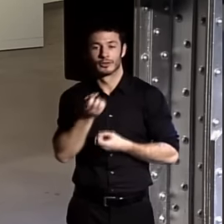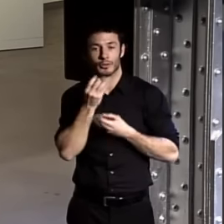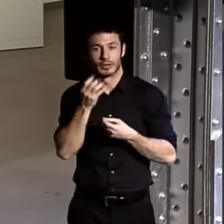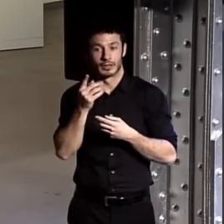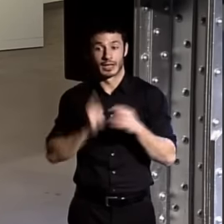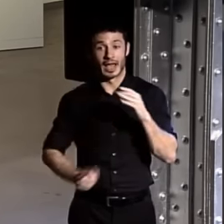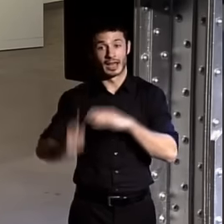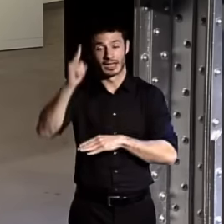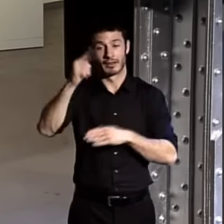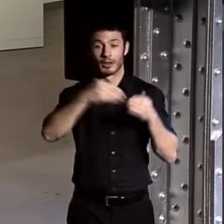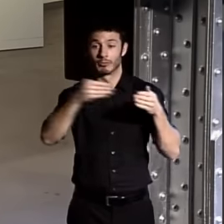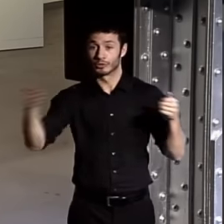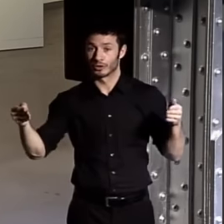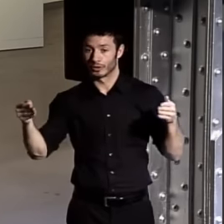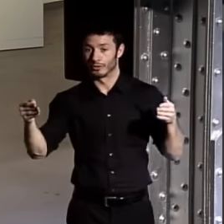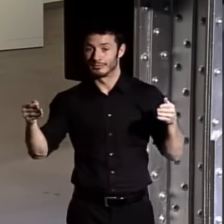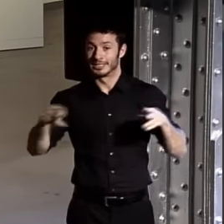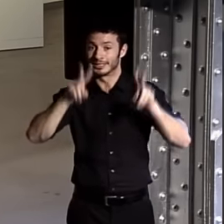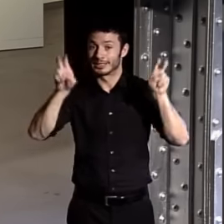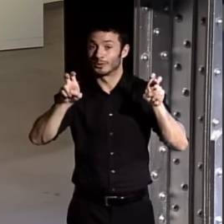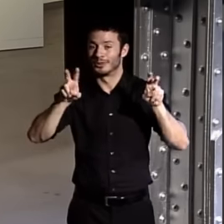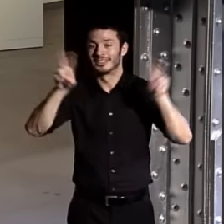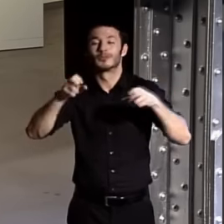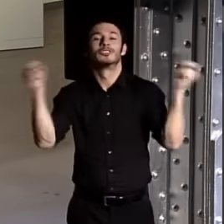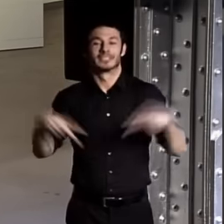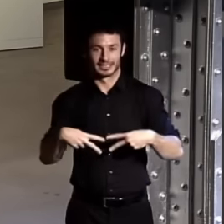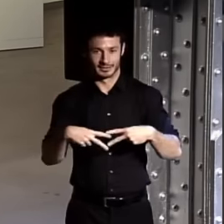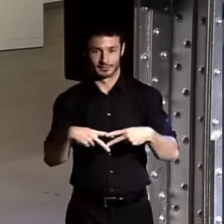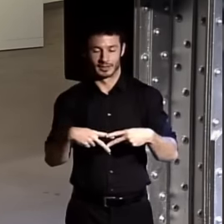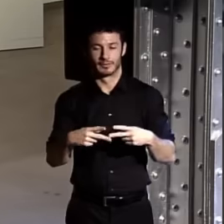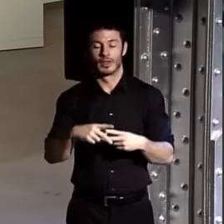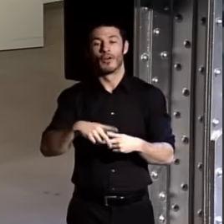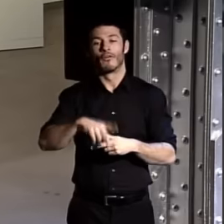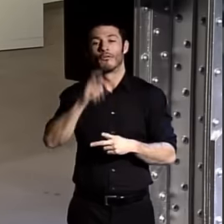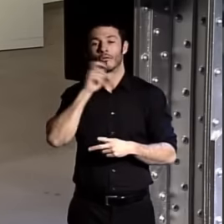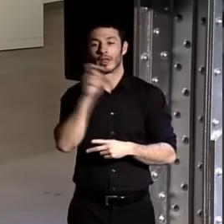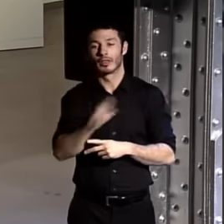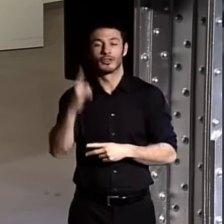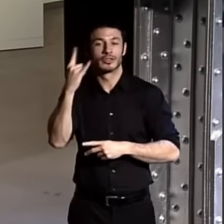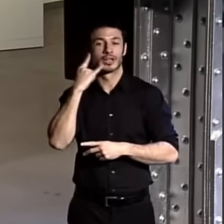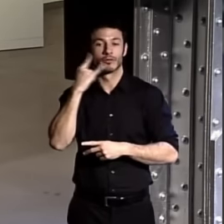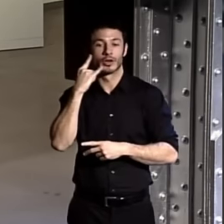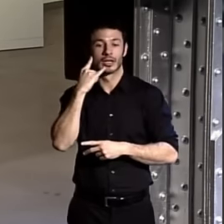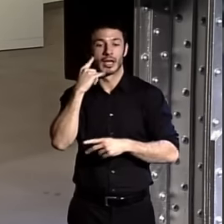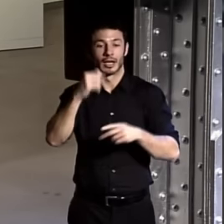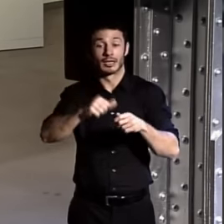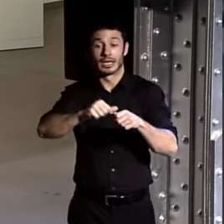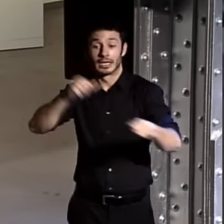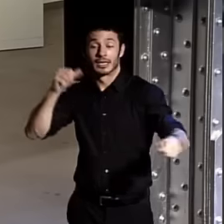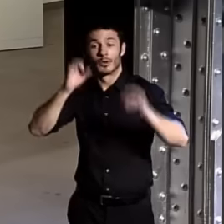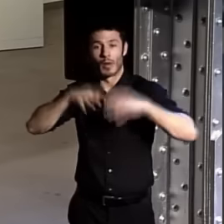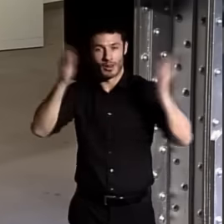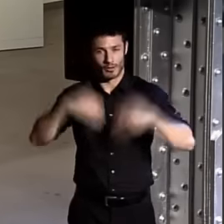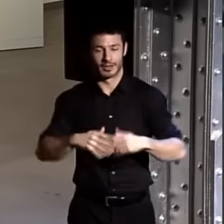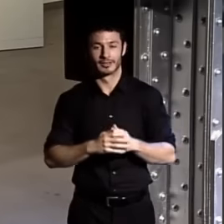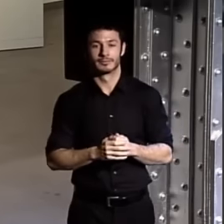muy recomendable que se llama sin título la colección telefónica como nunca se ha visto y en la que hay cinco originales cinco obras sobre las